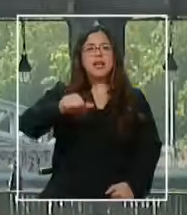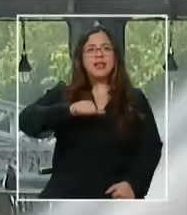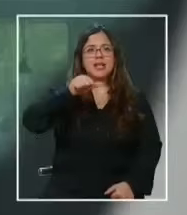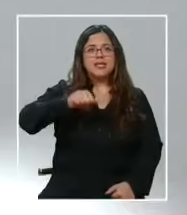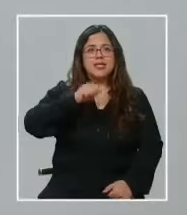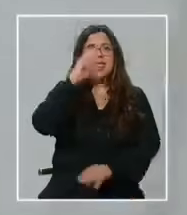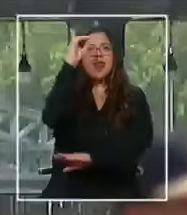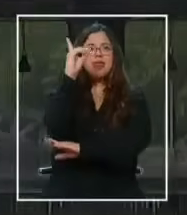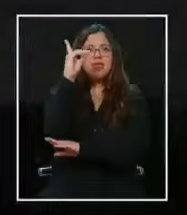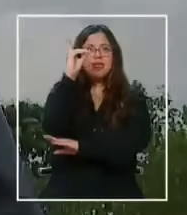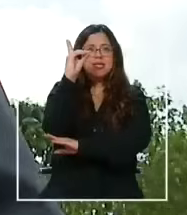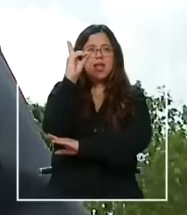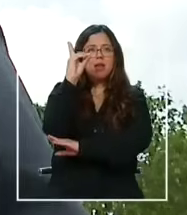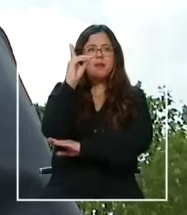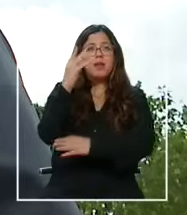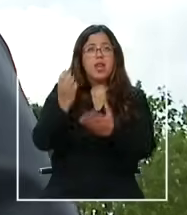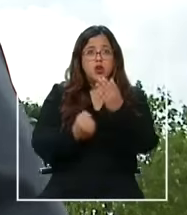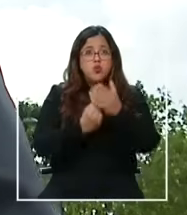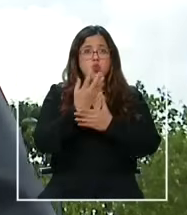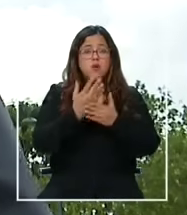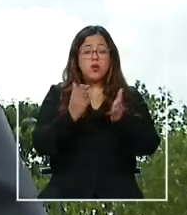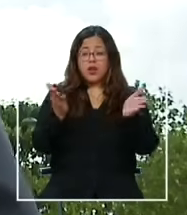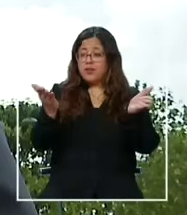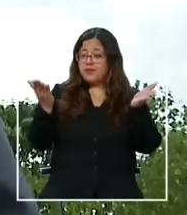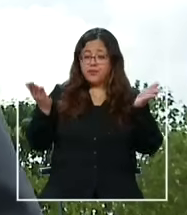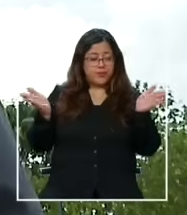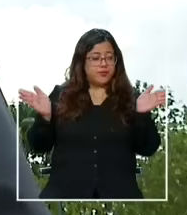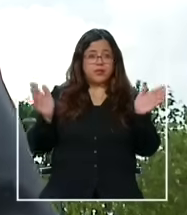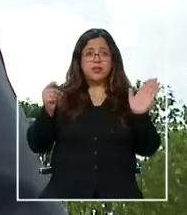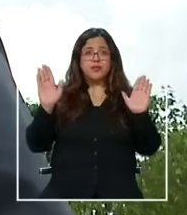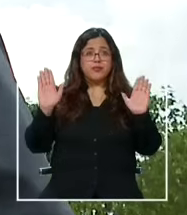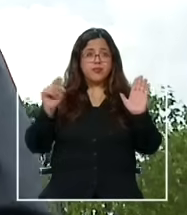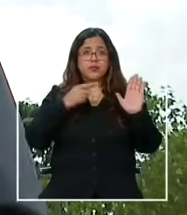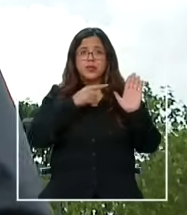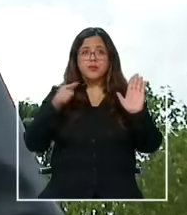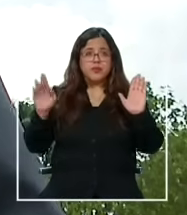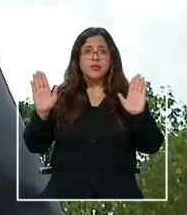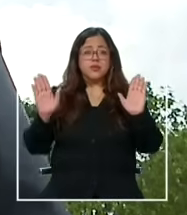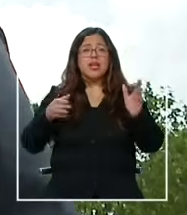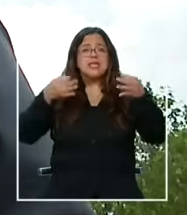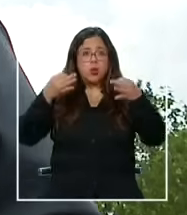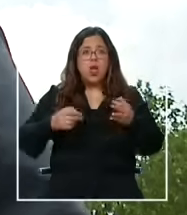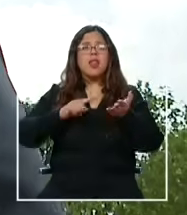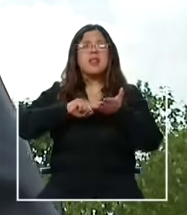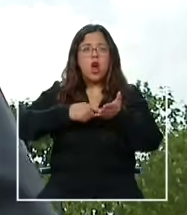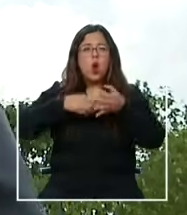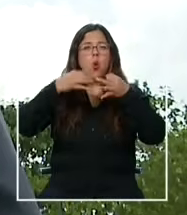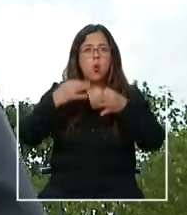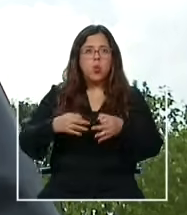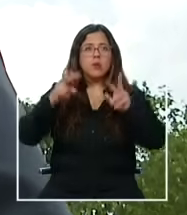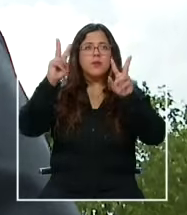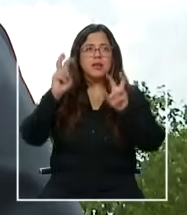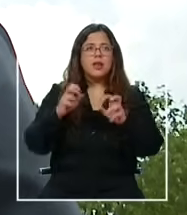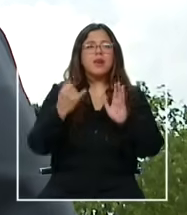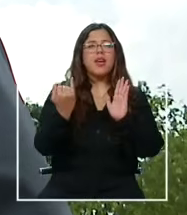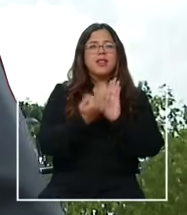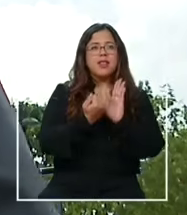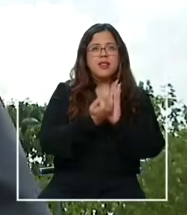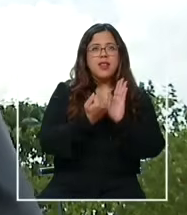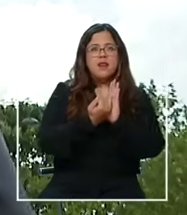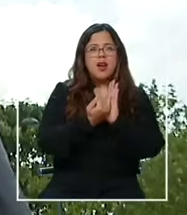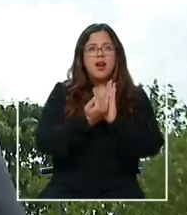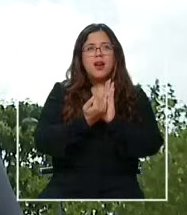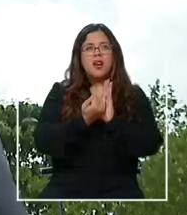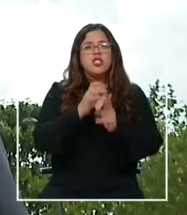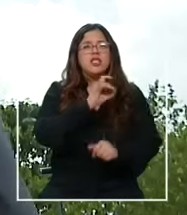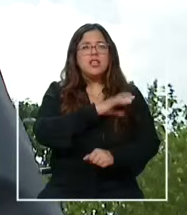16 de de diciembre nuevos documentos que prometen traer más seguridad y también tecnología al sistema de identificación